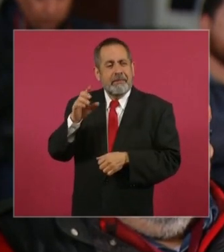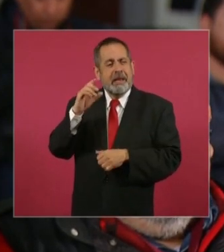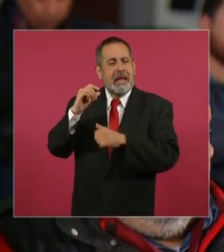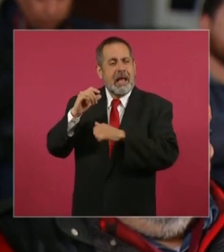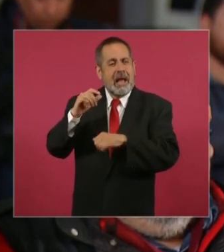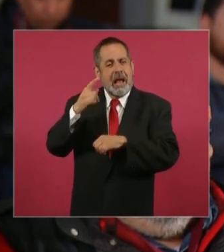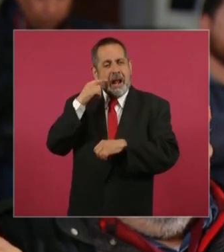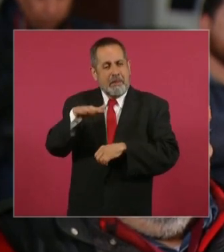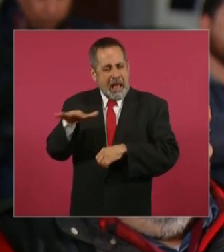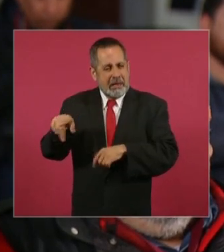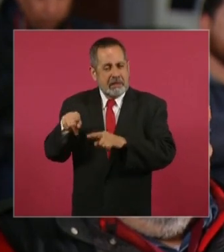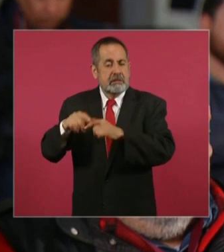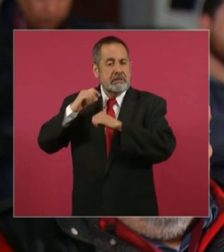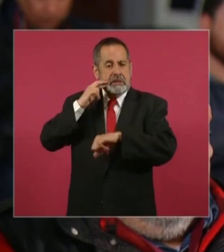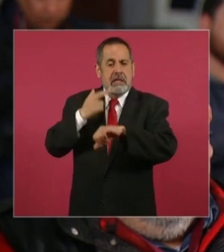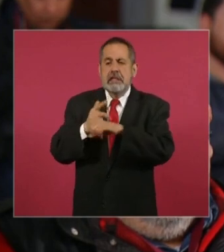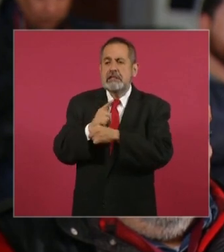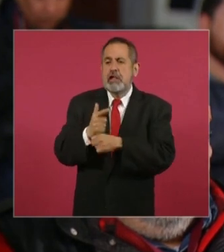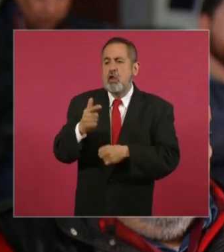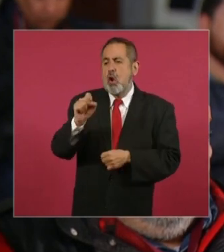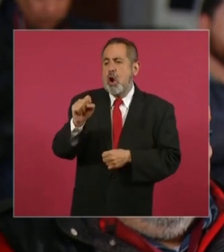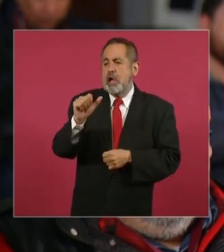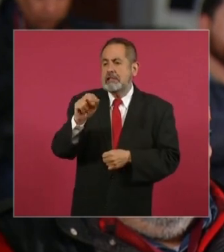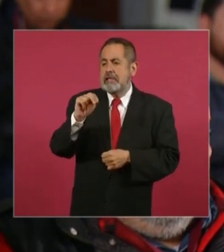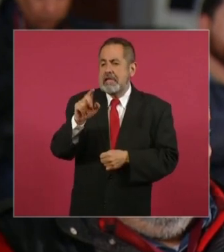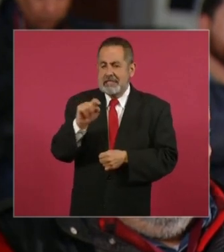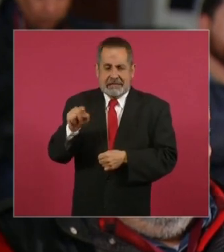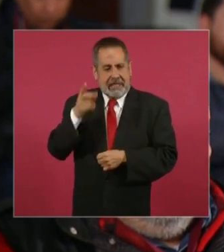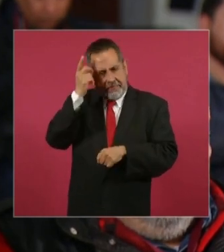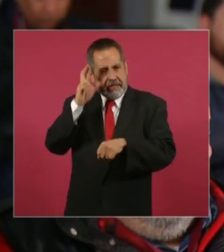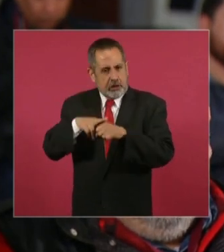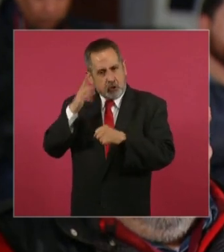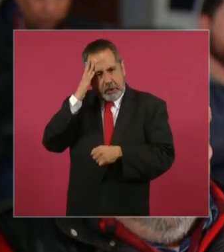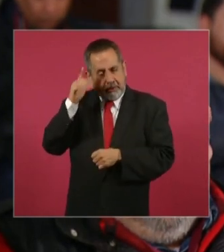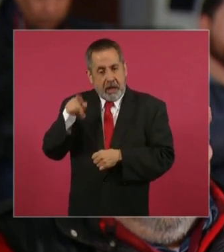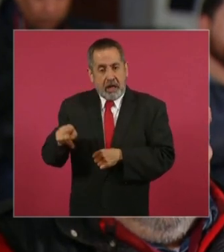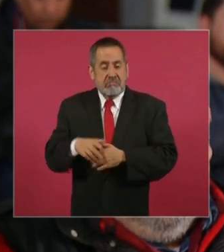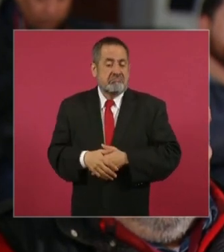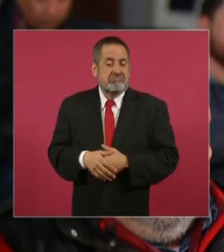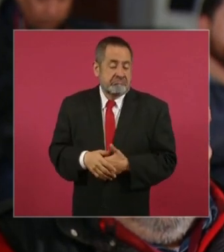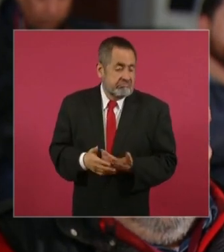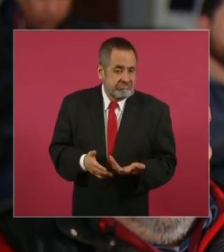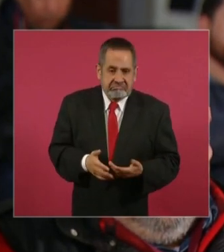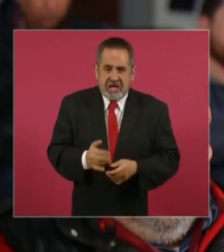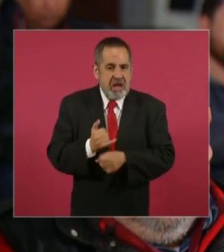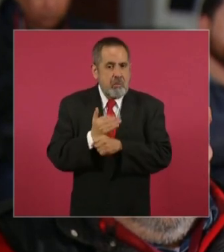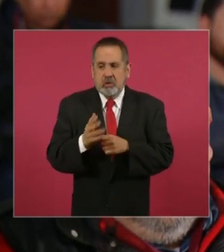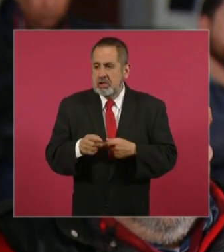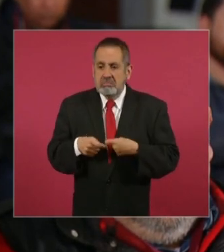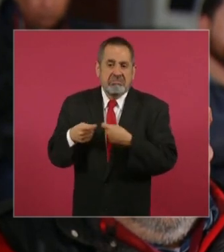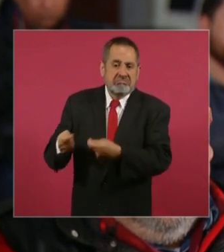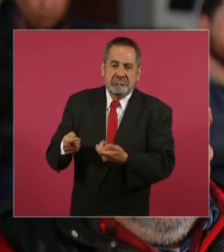cargo del licenciado Guillermo Solís Sánchez, quien es el director general. Es imposible que